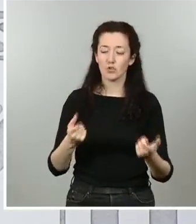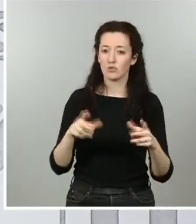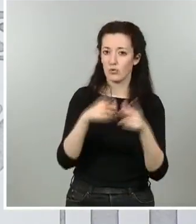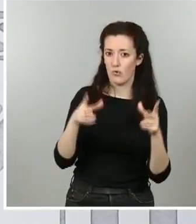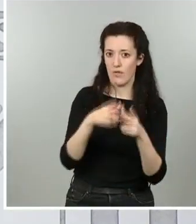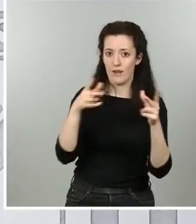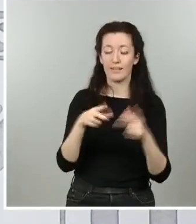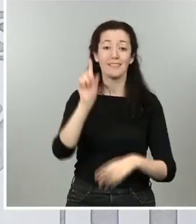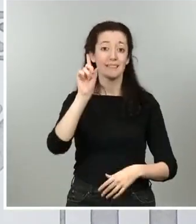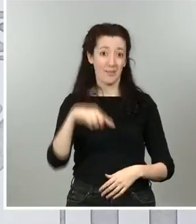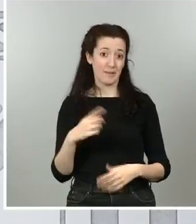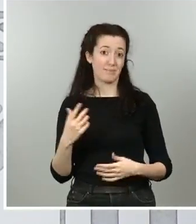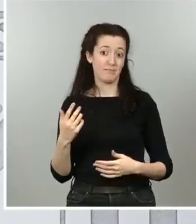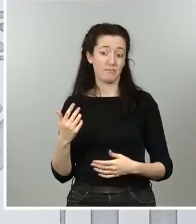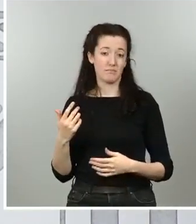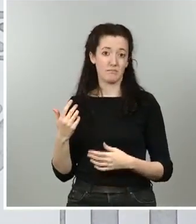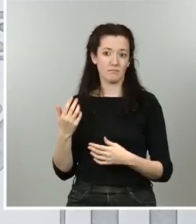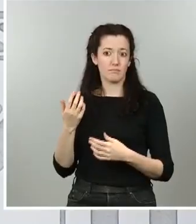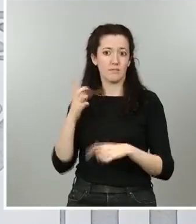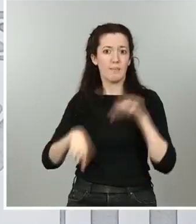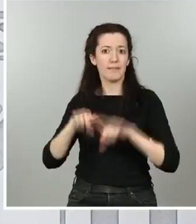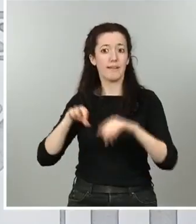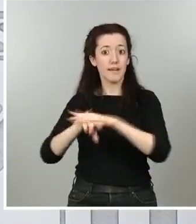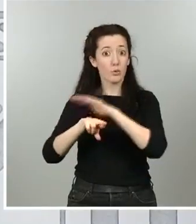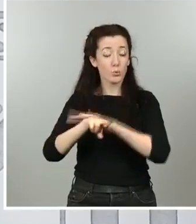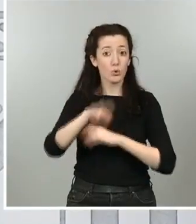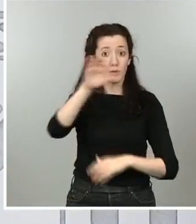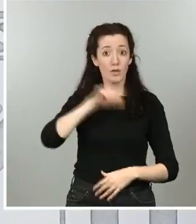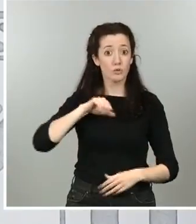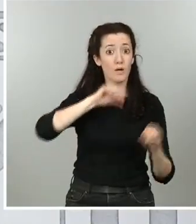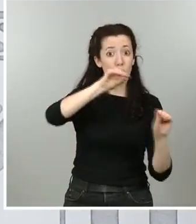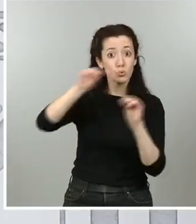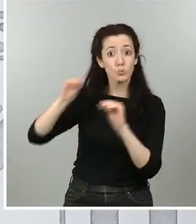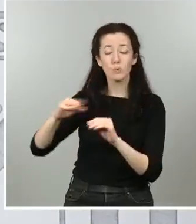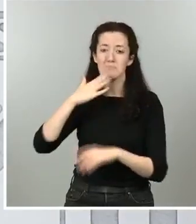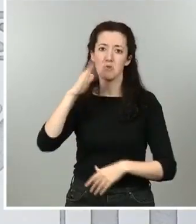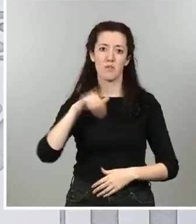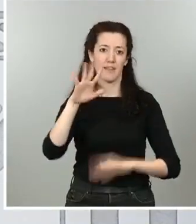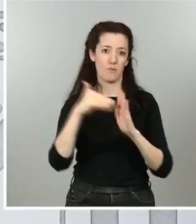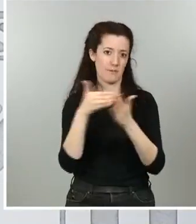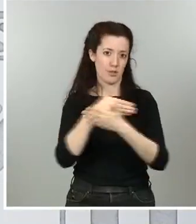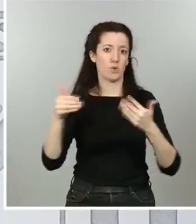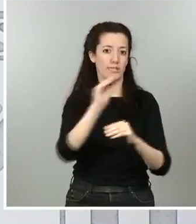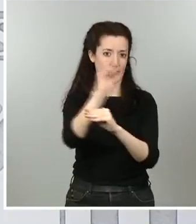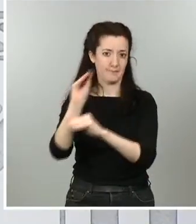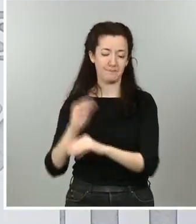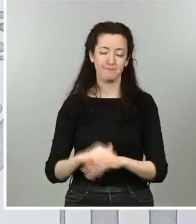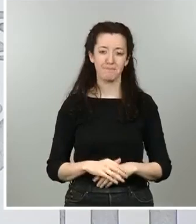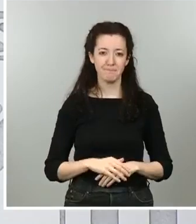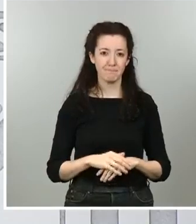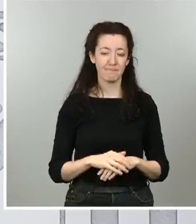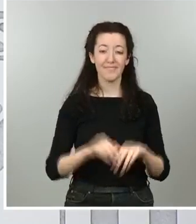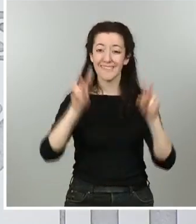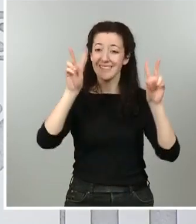para los recursos propios de las comunidades autónomas en torno a 5.000 millones. La parte ligada al gasto sanitario, que es la